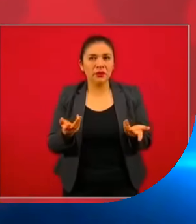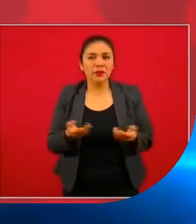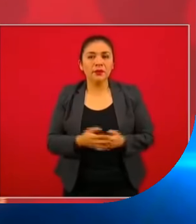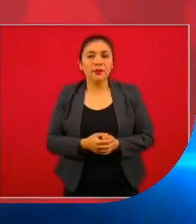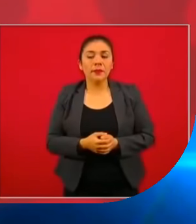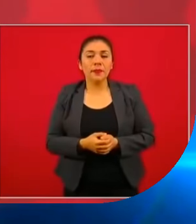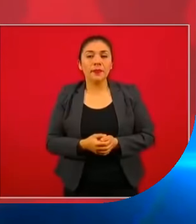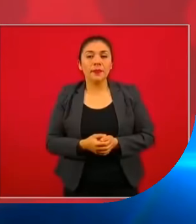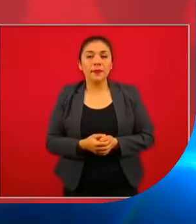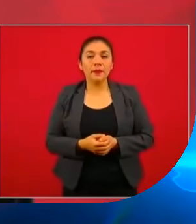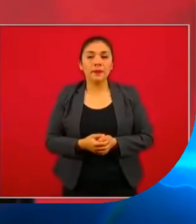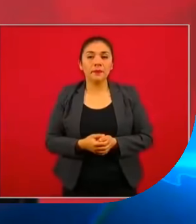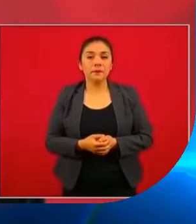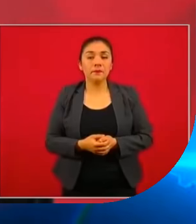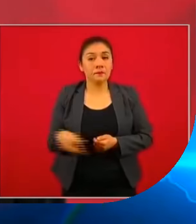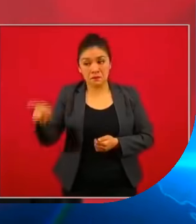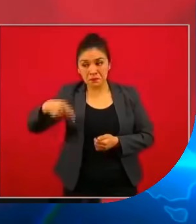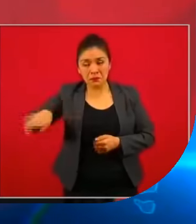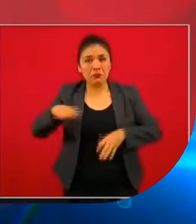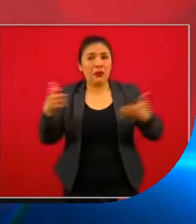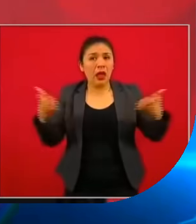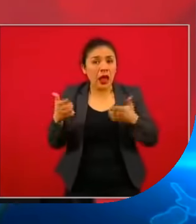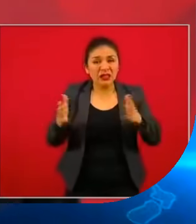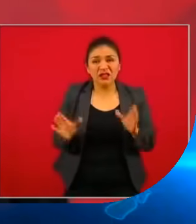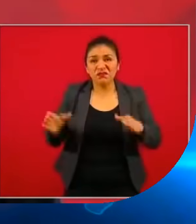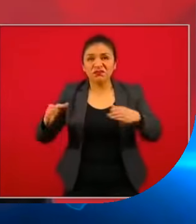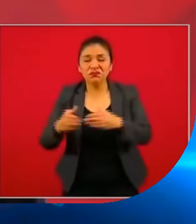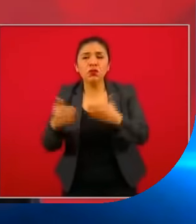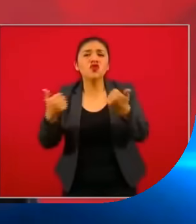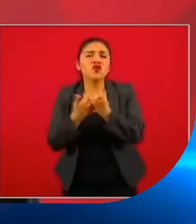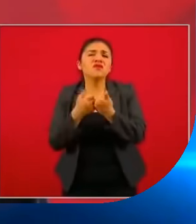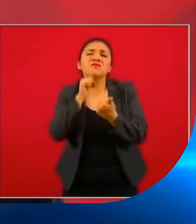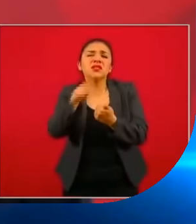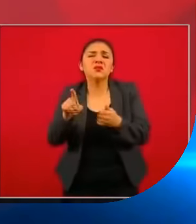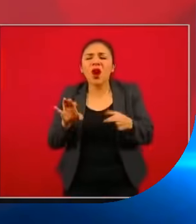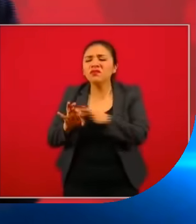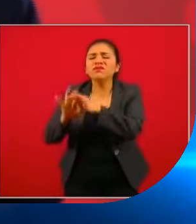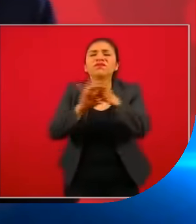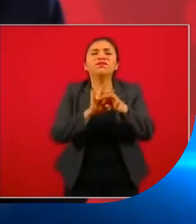y lo hicieron asociados,